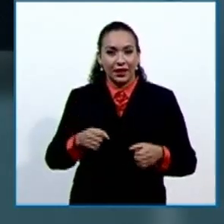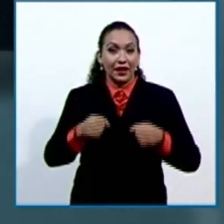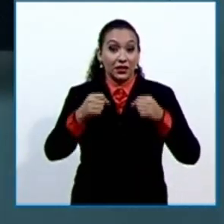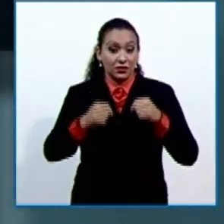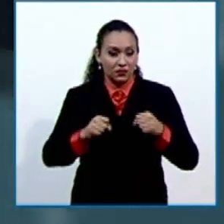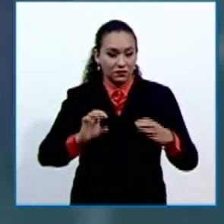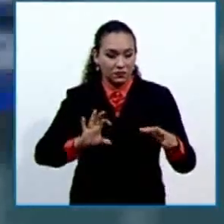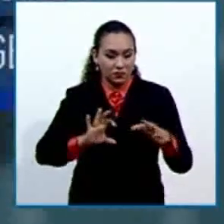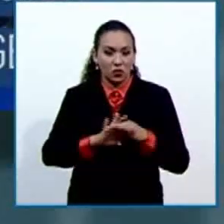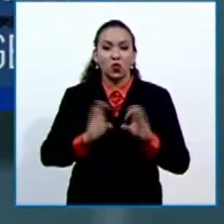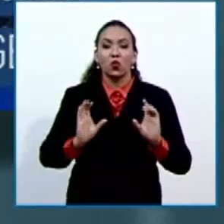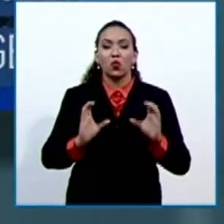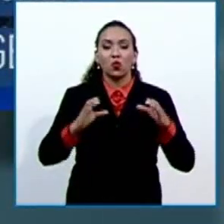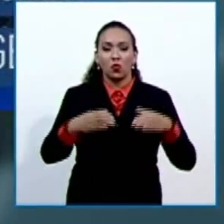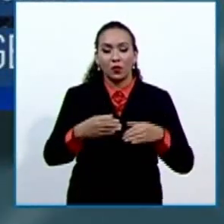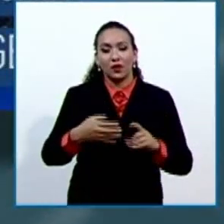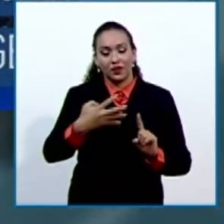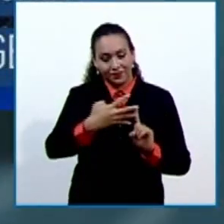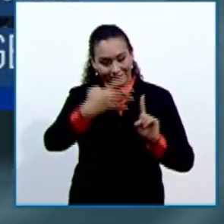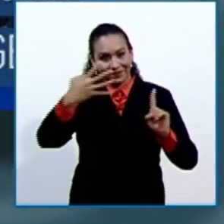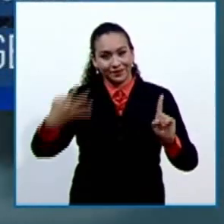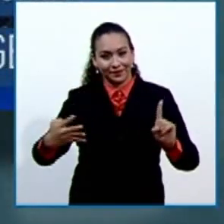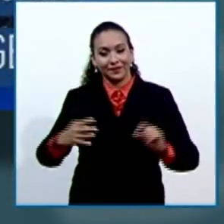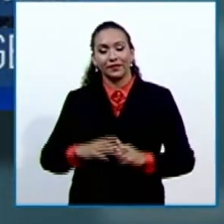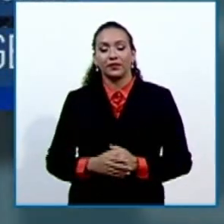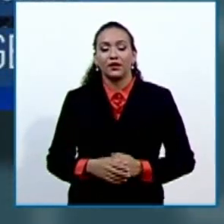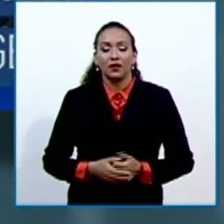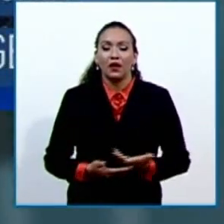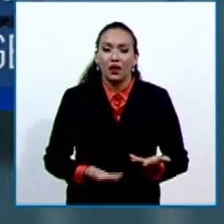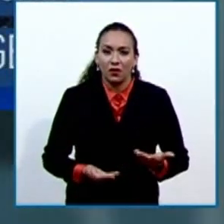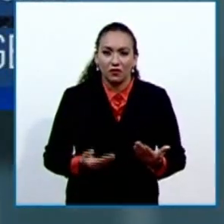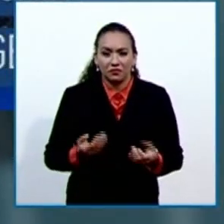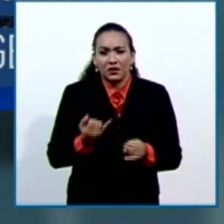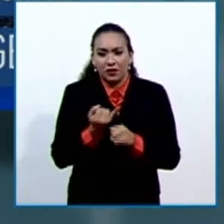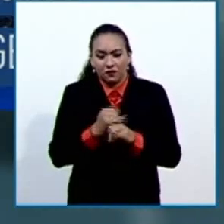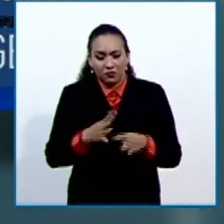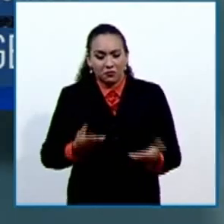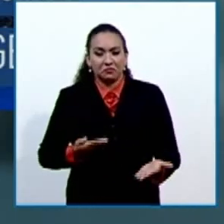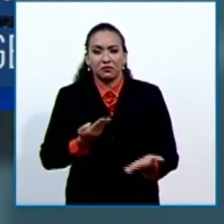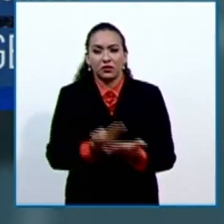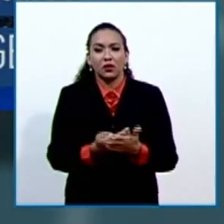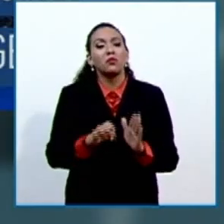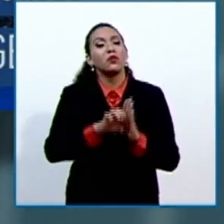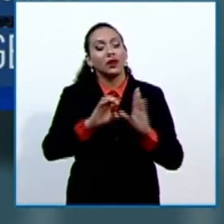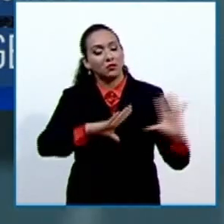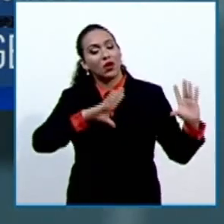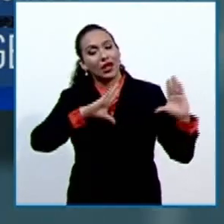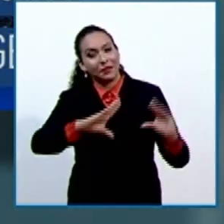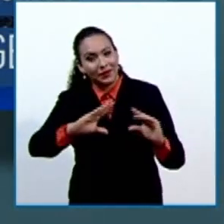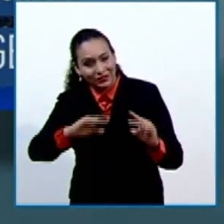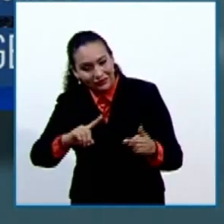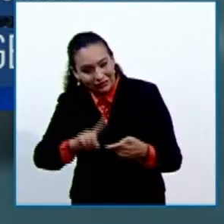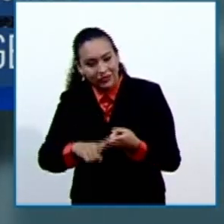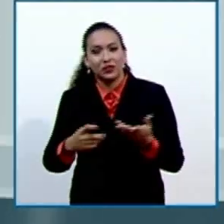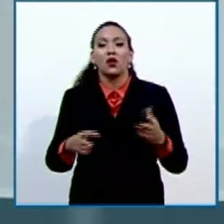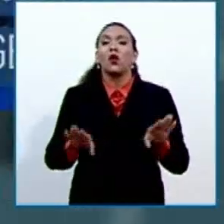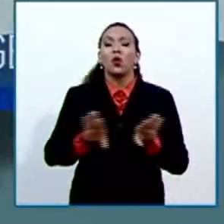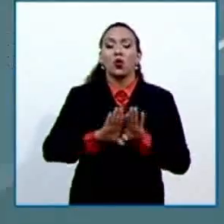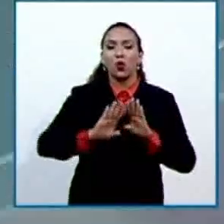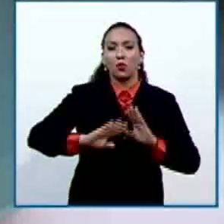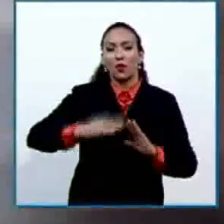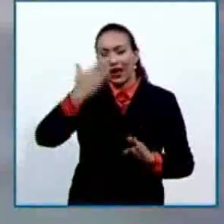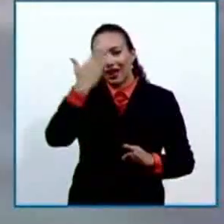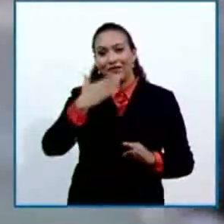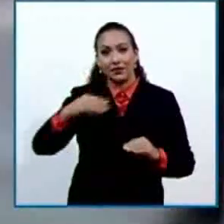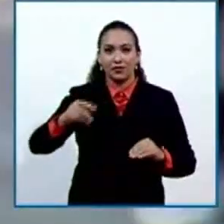comunidades LGBTIQ+. Proporciona información concreta sobre la capacitación y el desarrollo de habilidades de